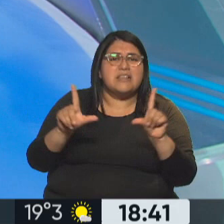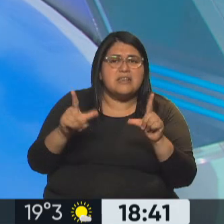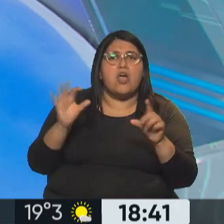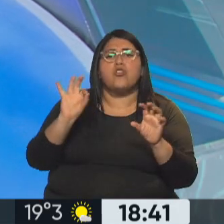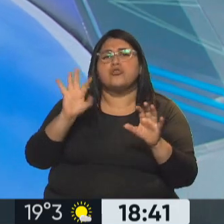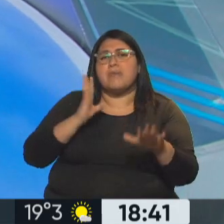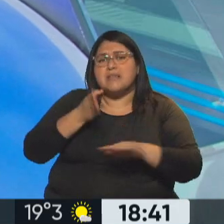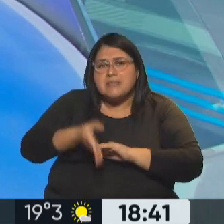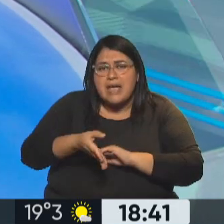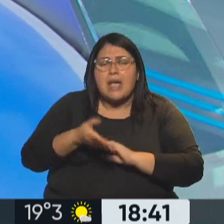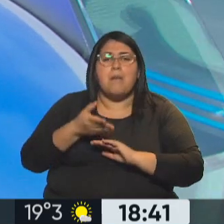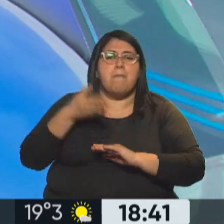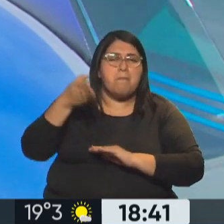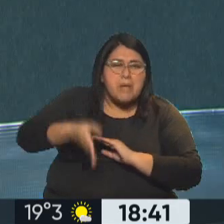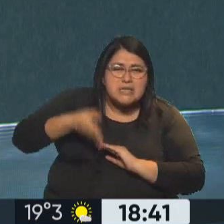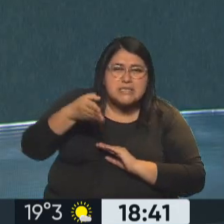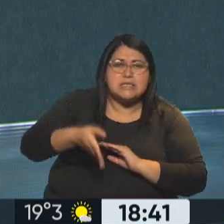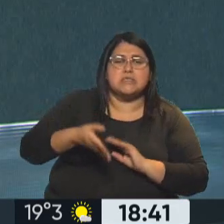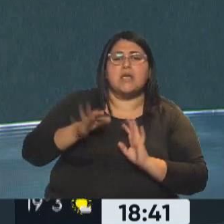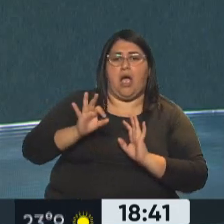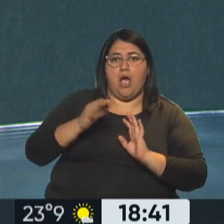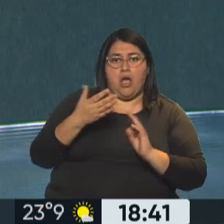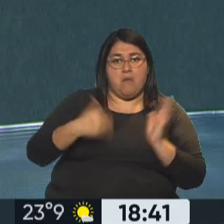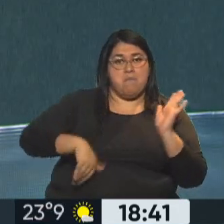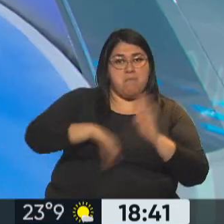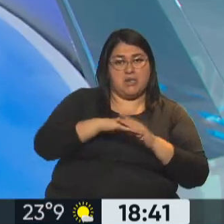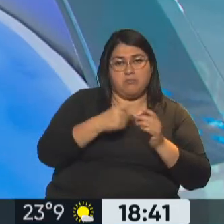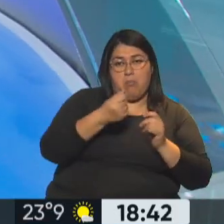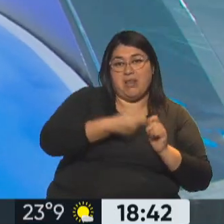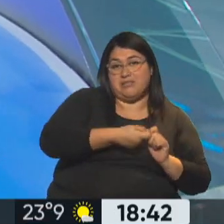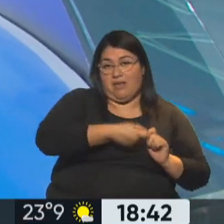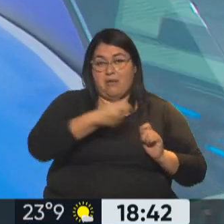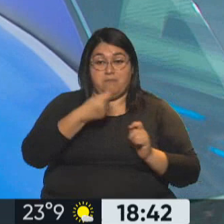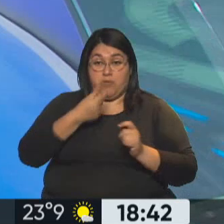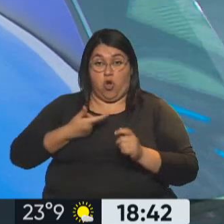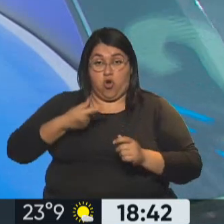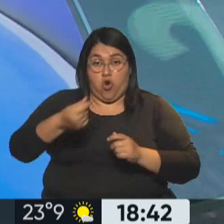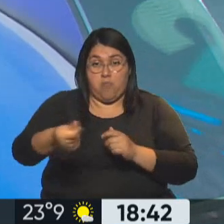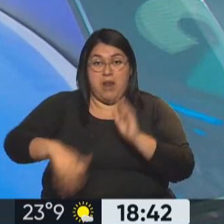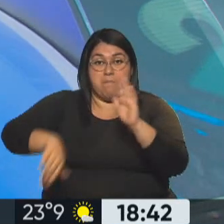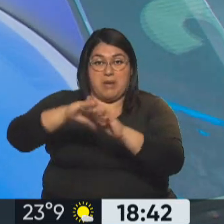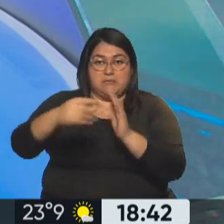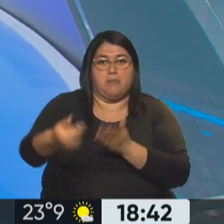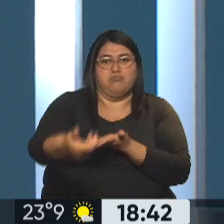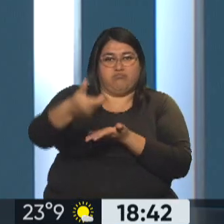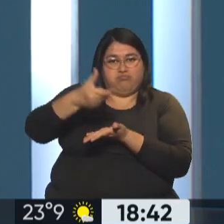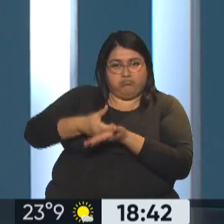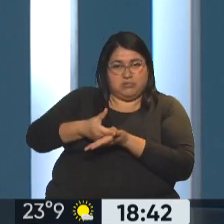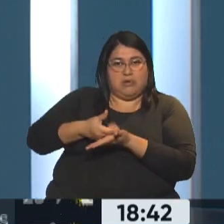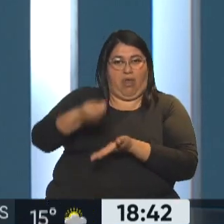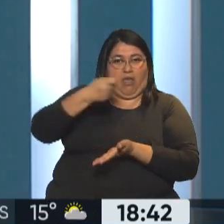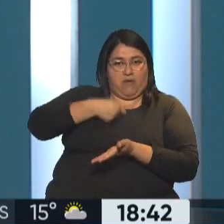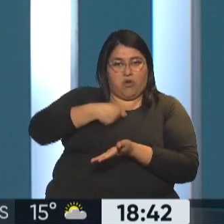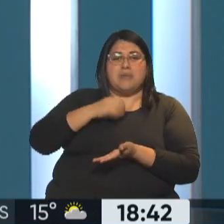presencial? Y también hay cierto tope de reintegro, ¿no? Sí, a ver, se está pensando que la medida va a durar hasta que